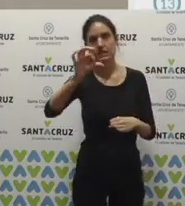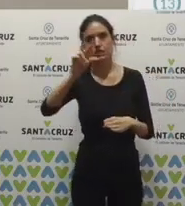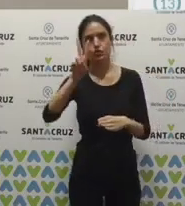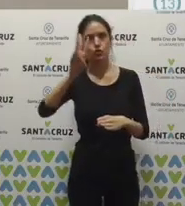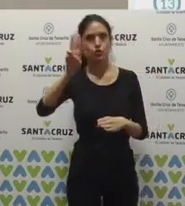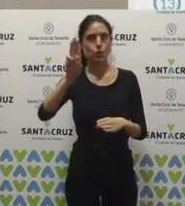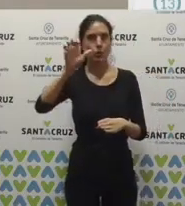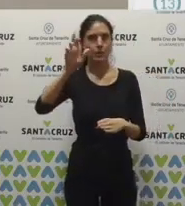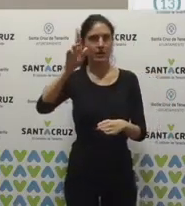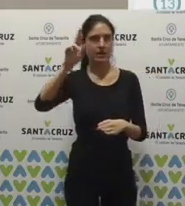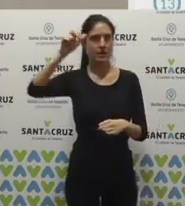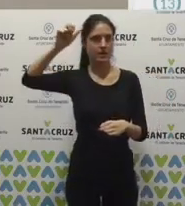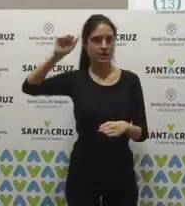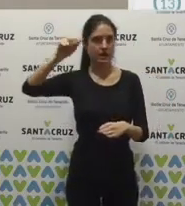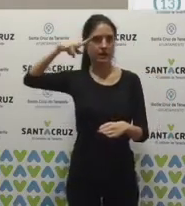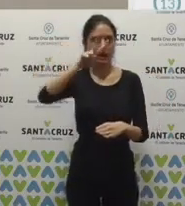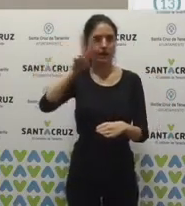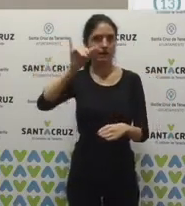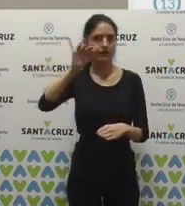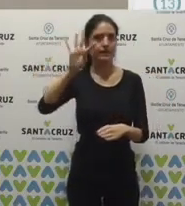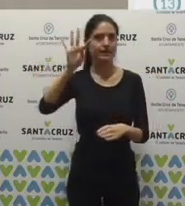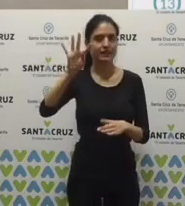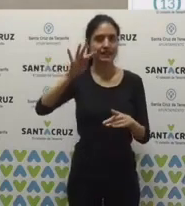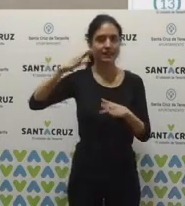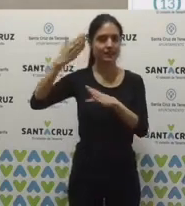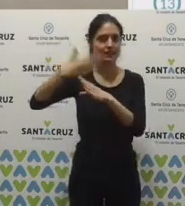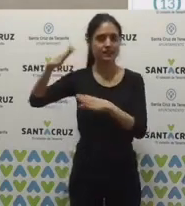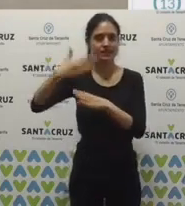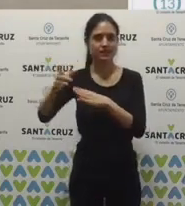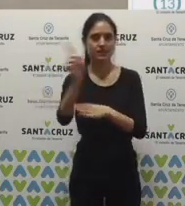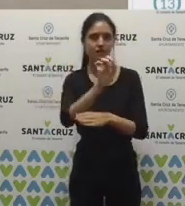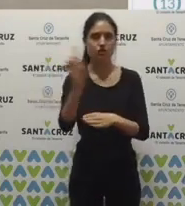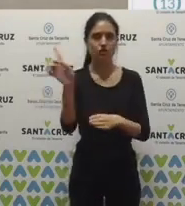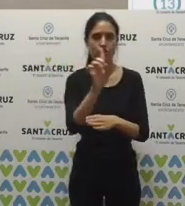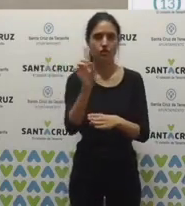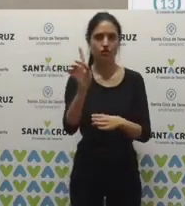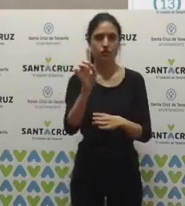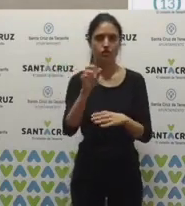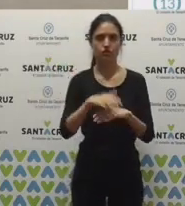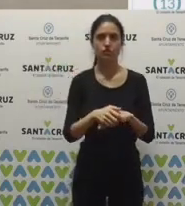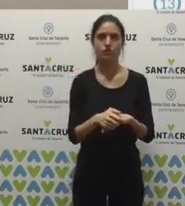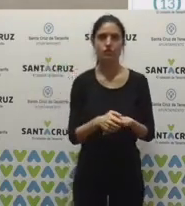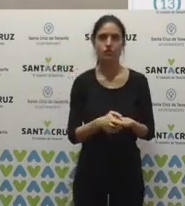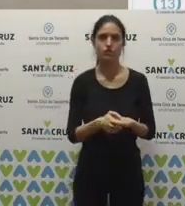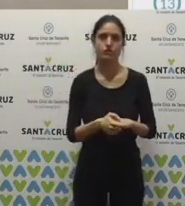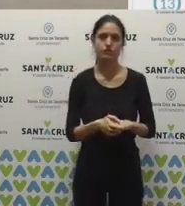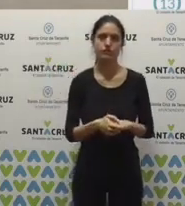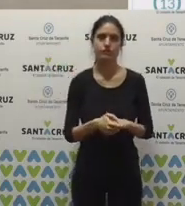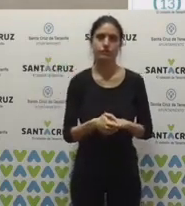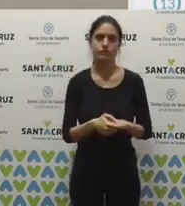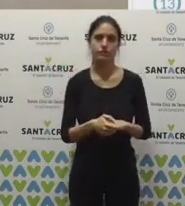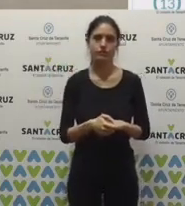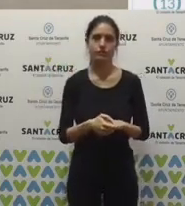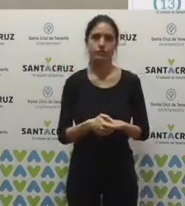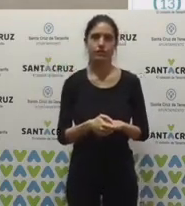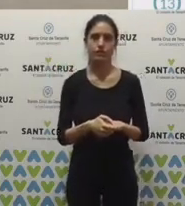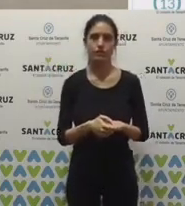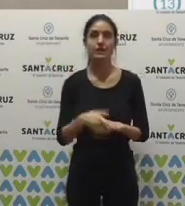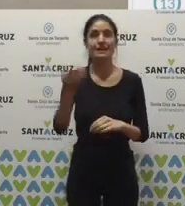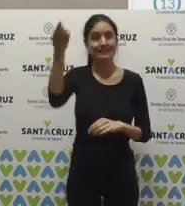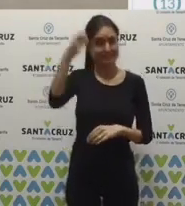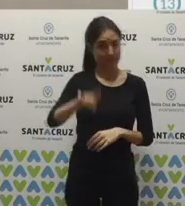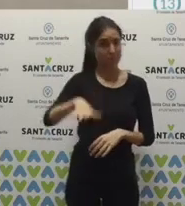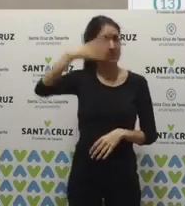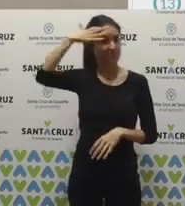distribuye de remanente que no es otra cosa que la acumulación de superávit en el tiempo también creo y